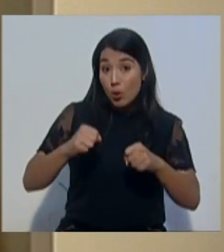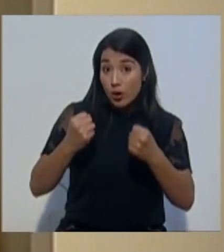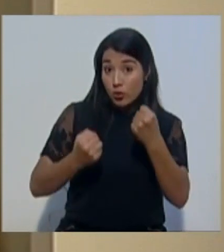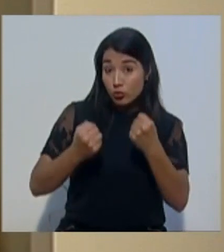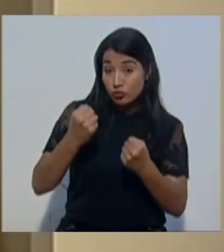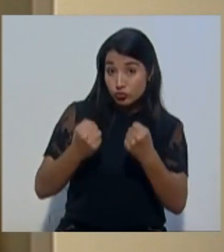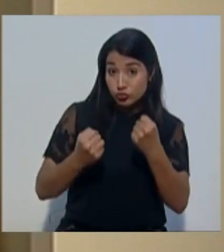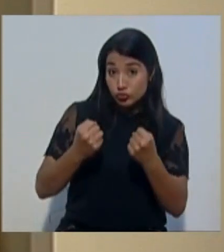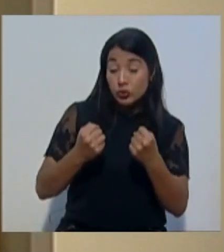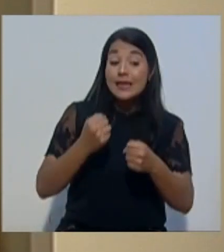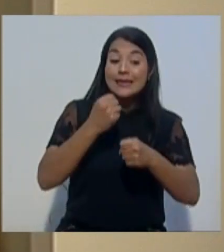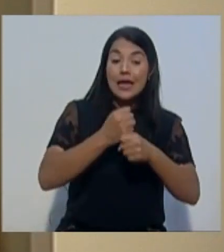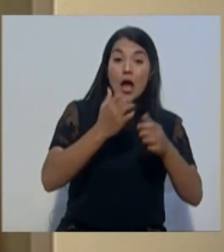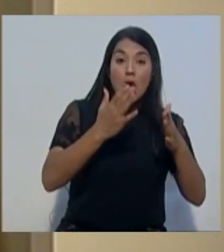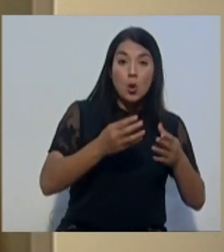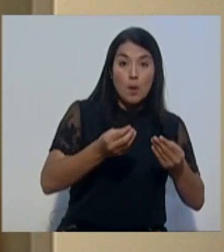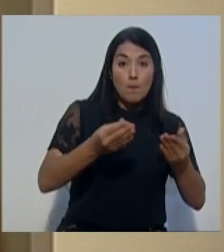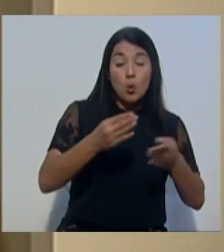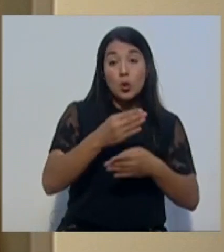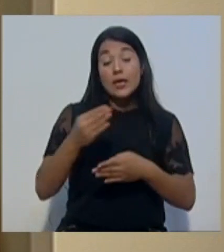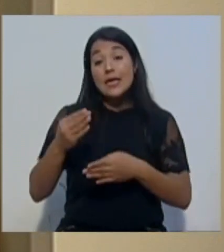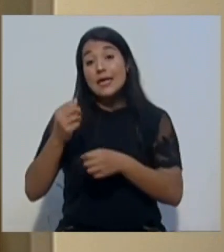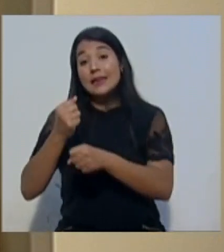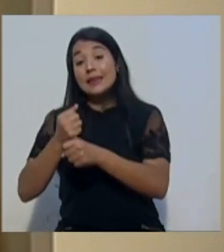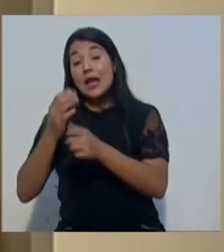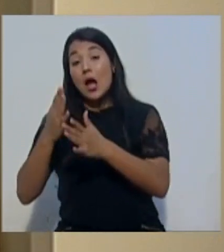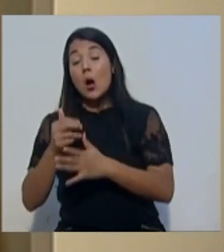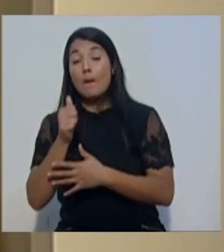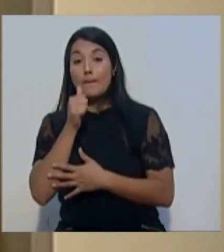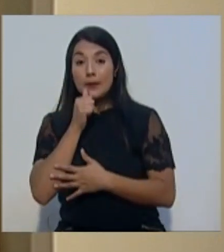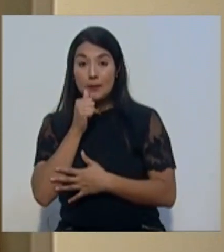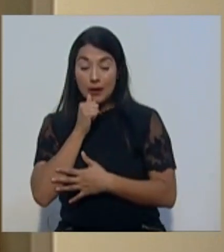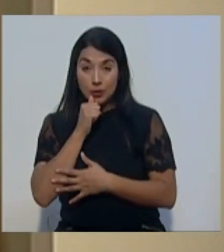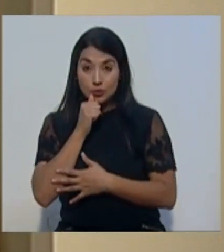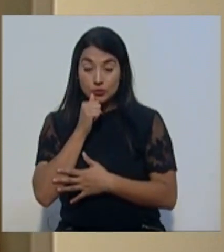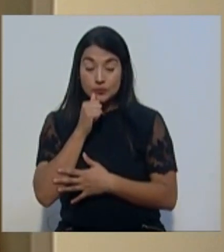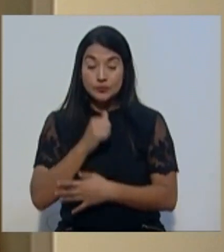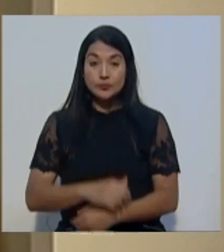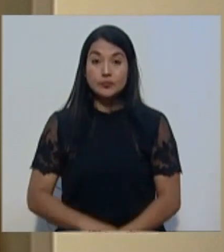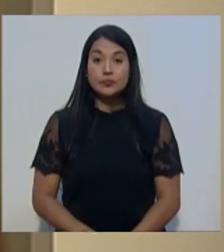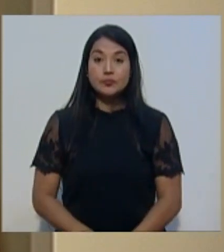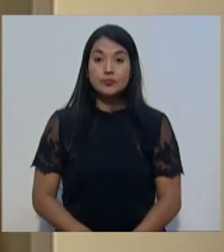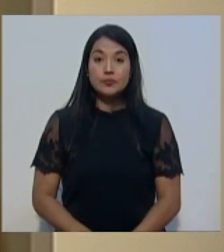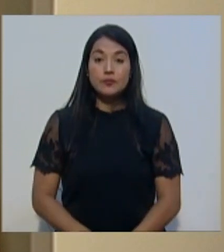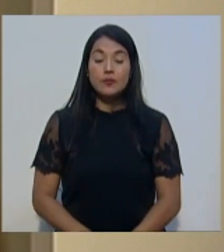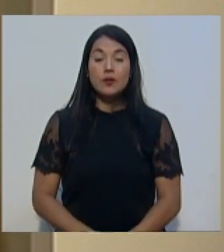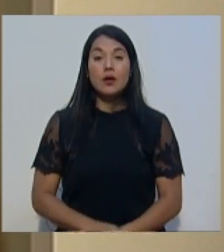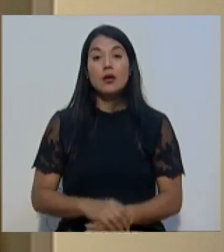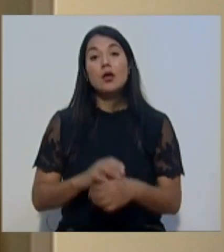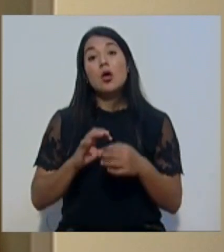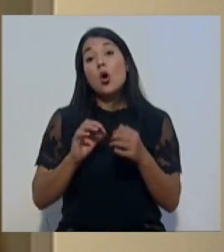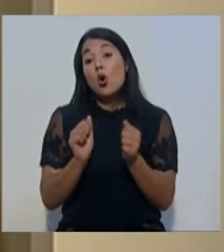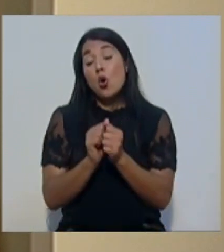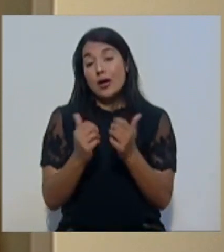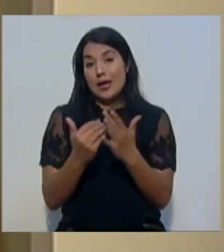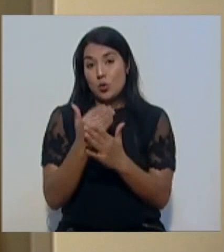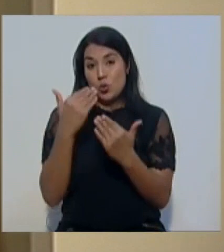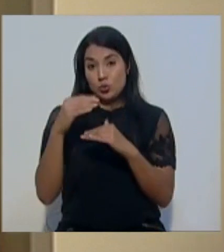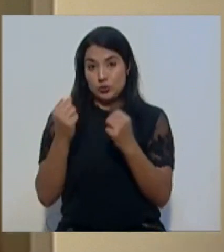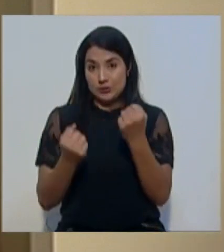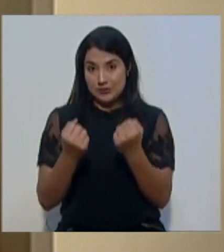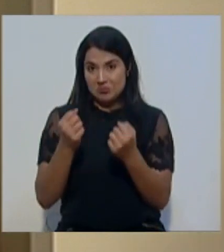para funcionarios públicos como para empleados o empleados públicos y empleados privados en el marco de la nueva restricción